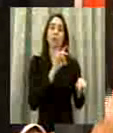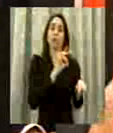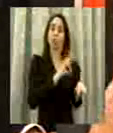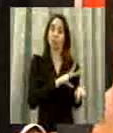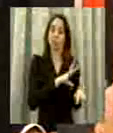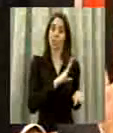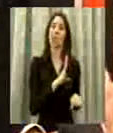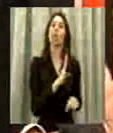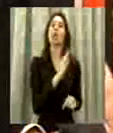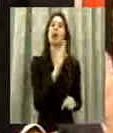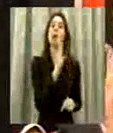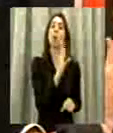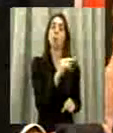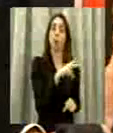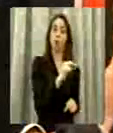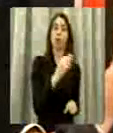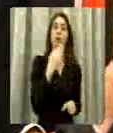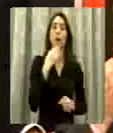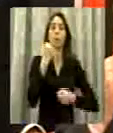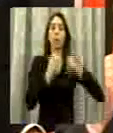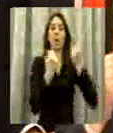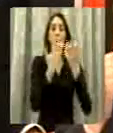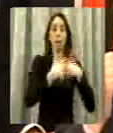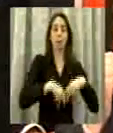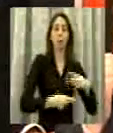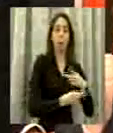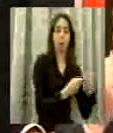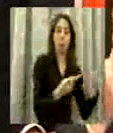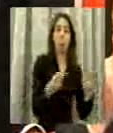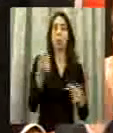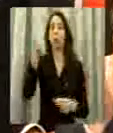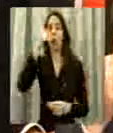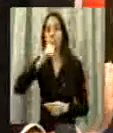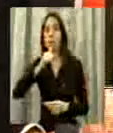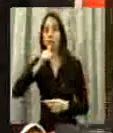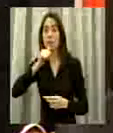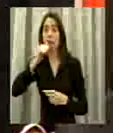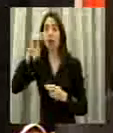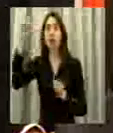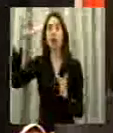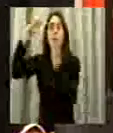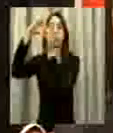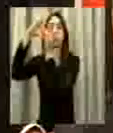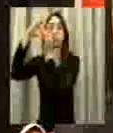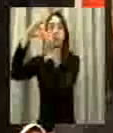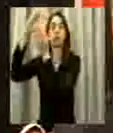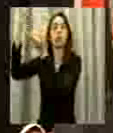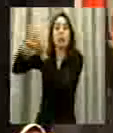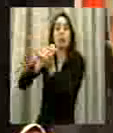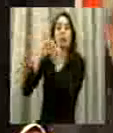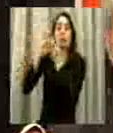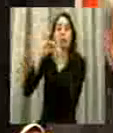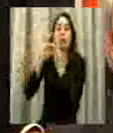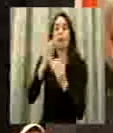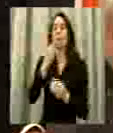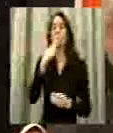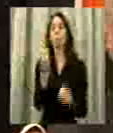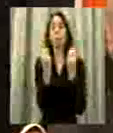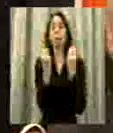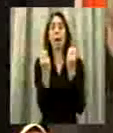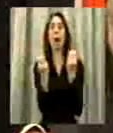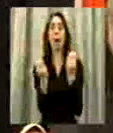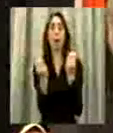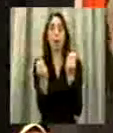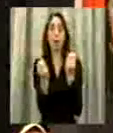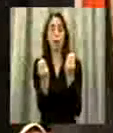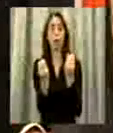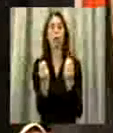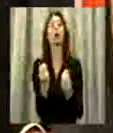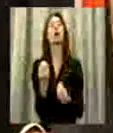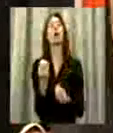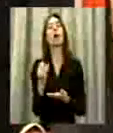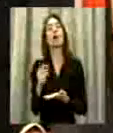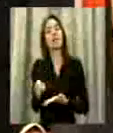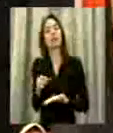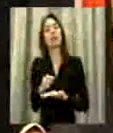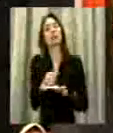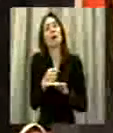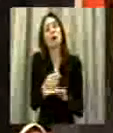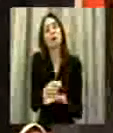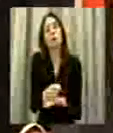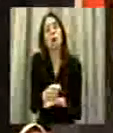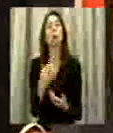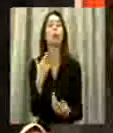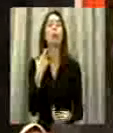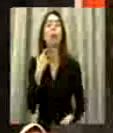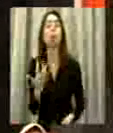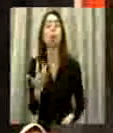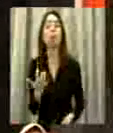empresas públicas y privadas, captando en condiciones excepcionales, mejores, y en parte ayudados por el hecho de